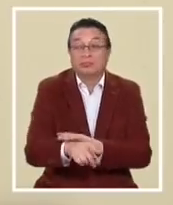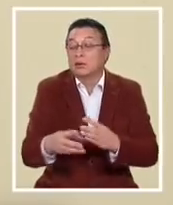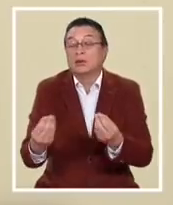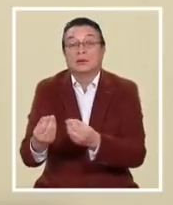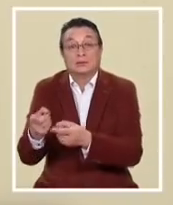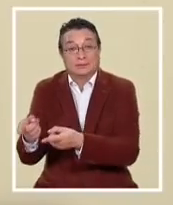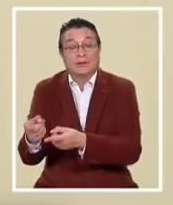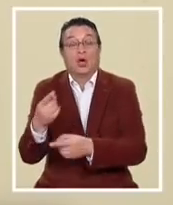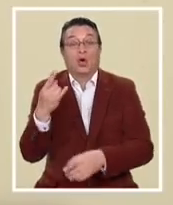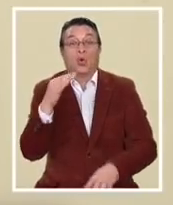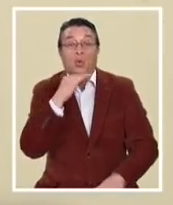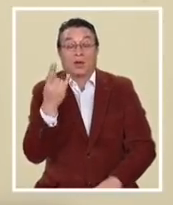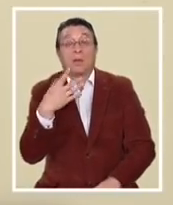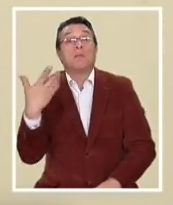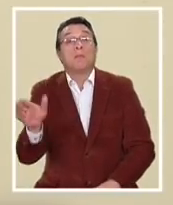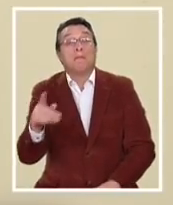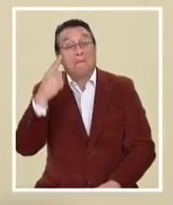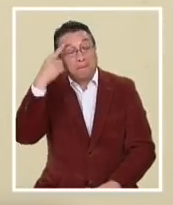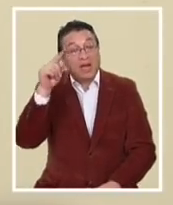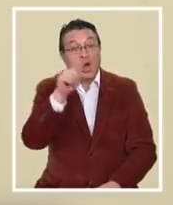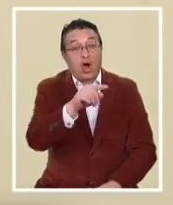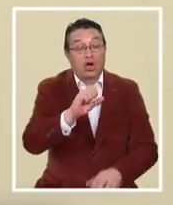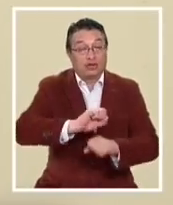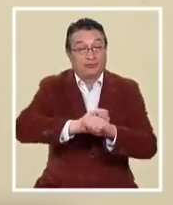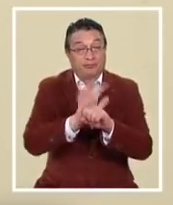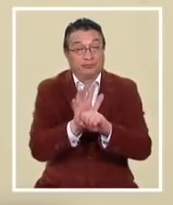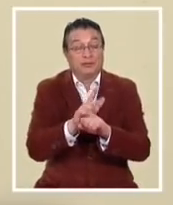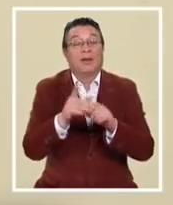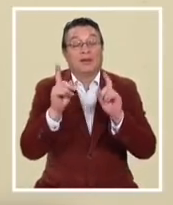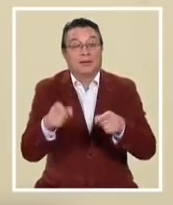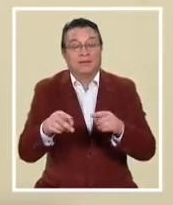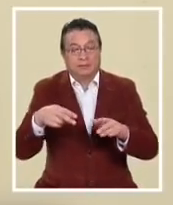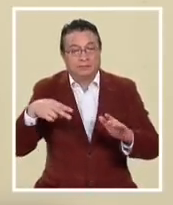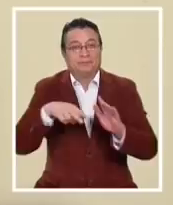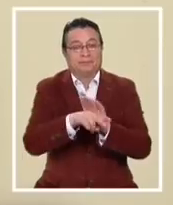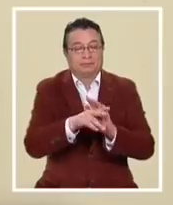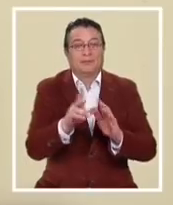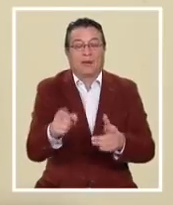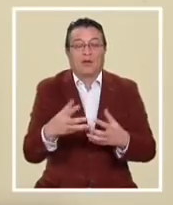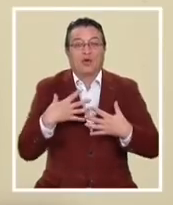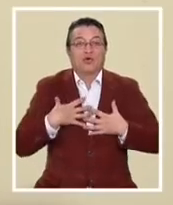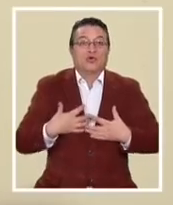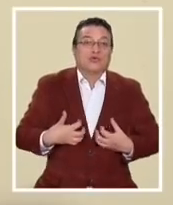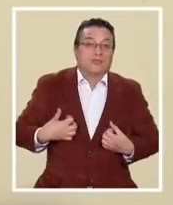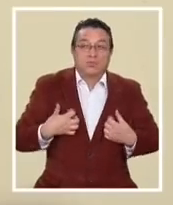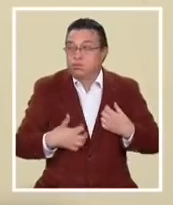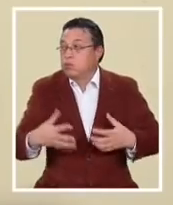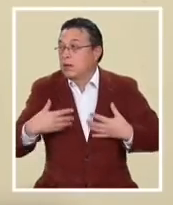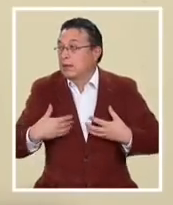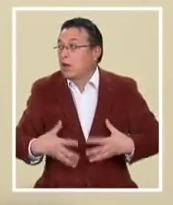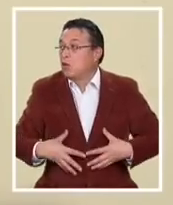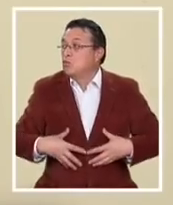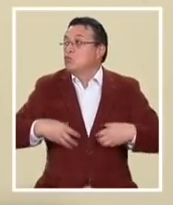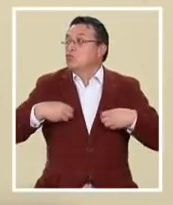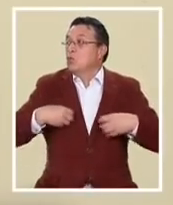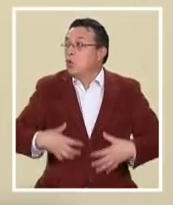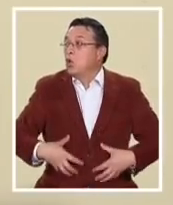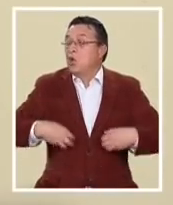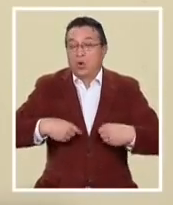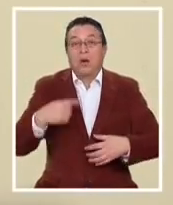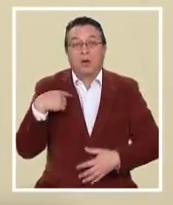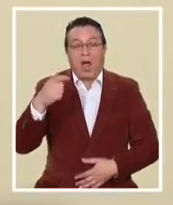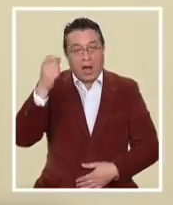el caso del COVID, lo que tenemos que intubar son enfermos que hasta el momento de la intubación estaban muy angustiados, tratando de respirar, pero estaban